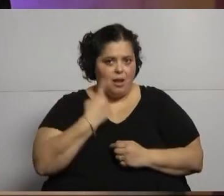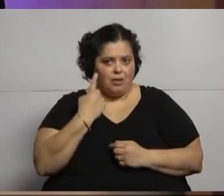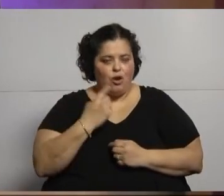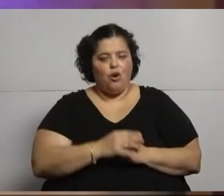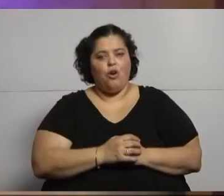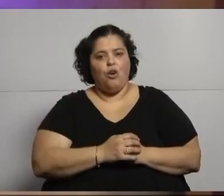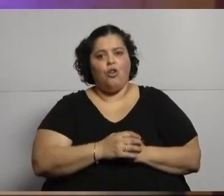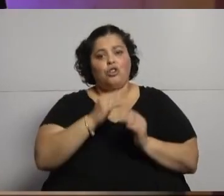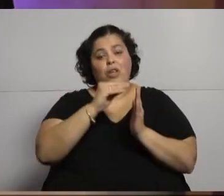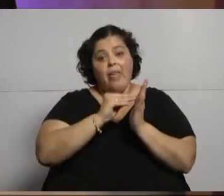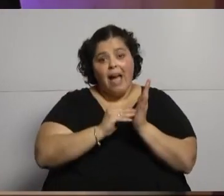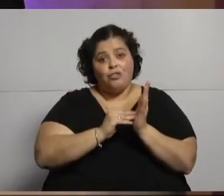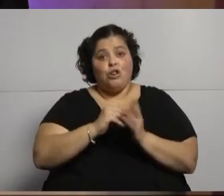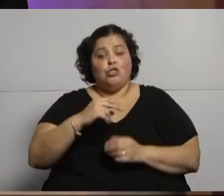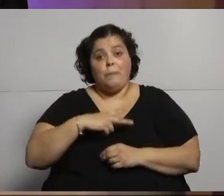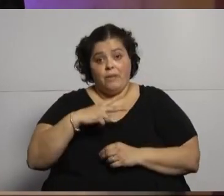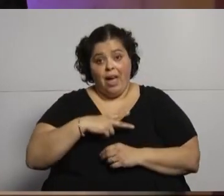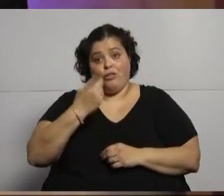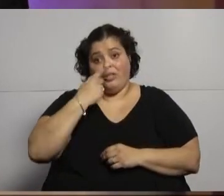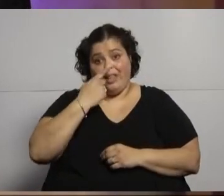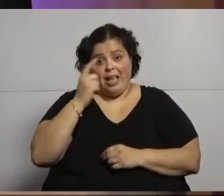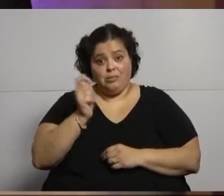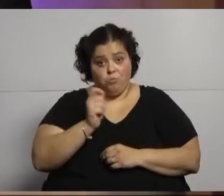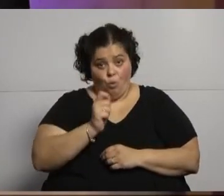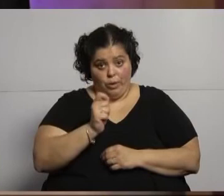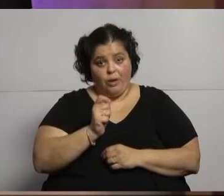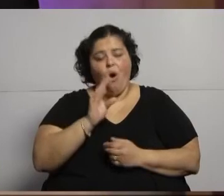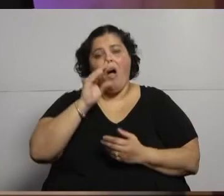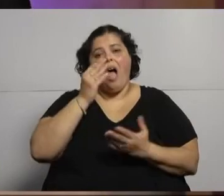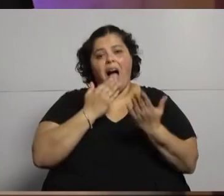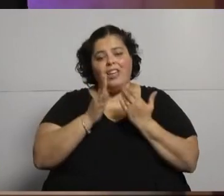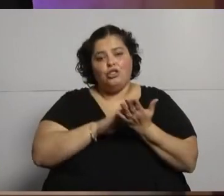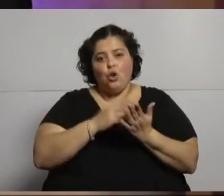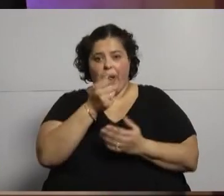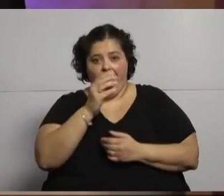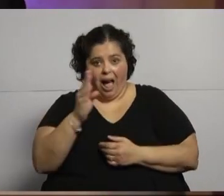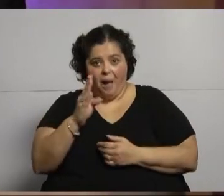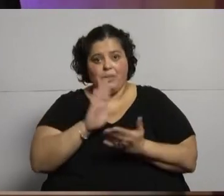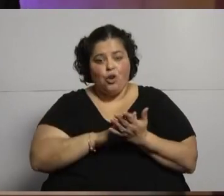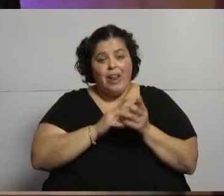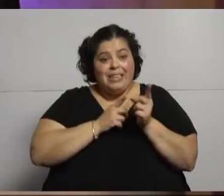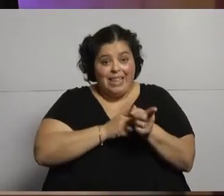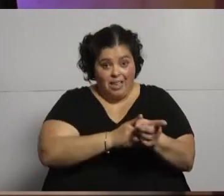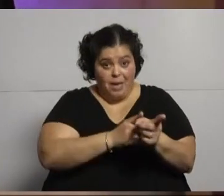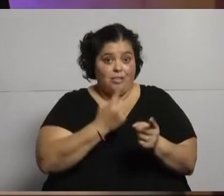de datos privados e interés público, pero vamos a estar hablando de las aplicaciones de seguimiento a través de nuestros teléfonos celulares, por ejemplo, y